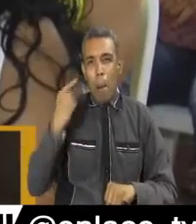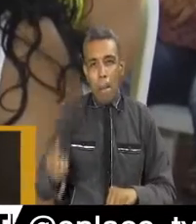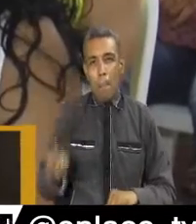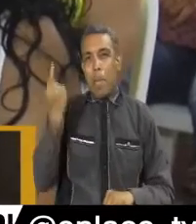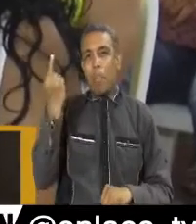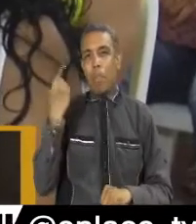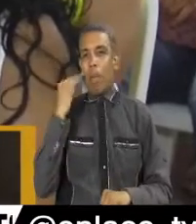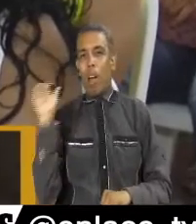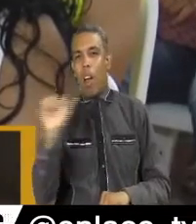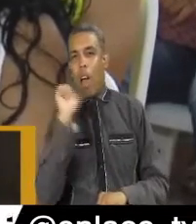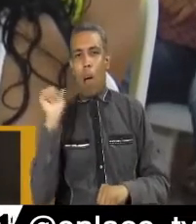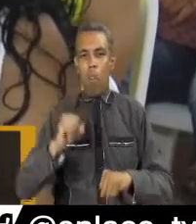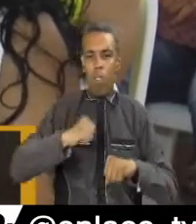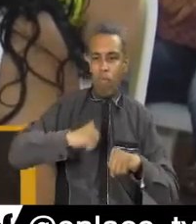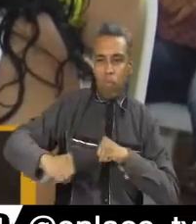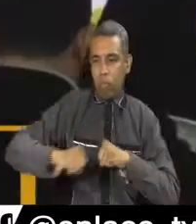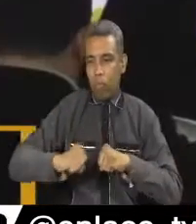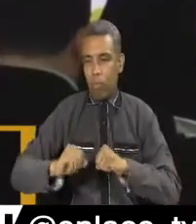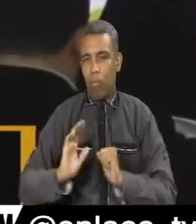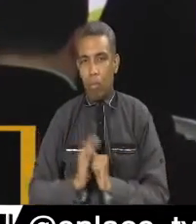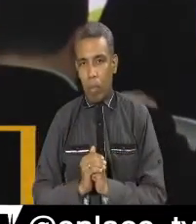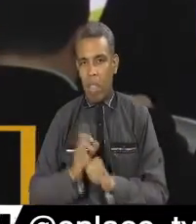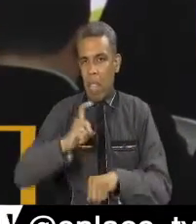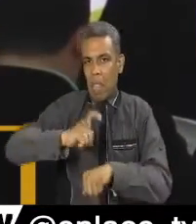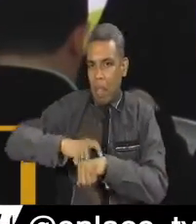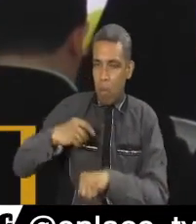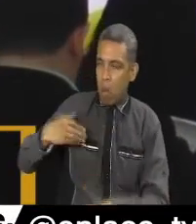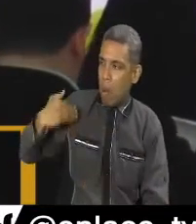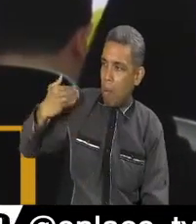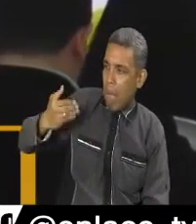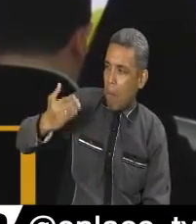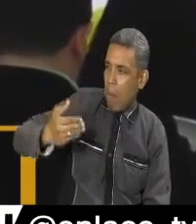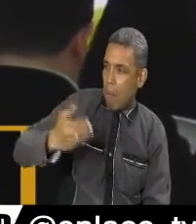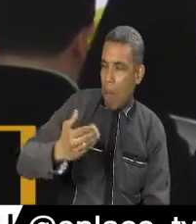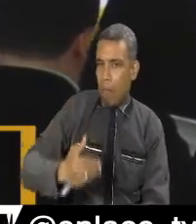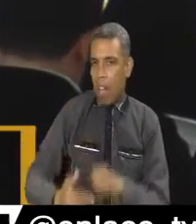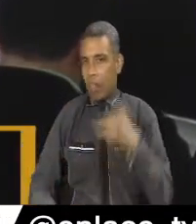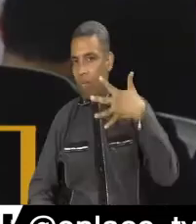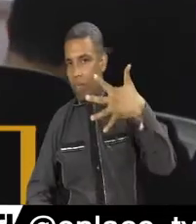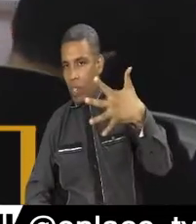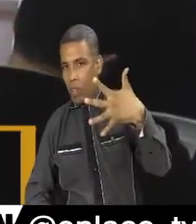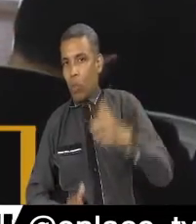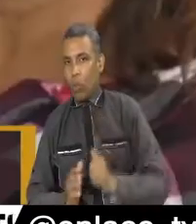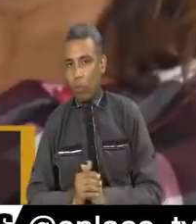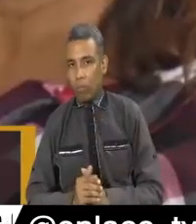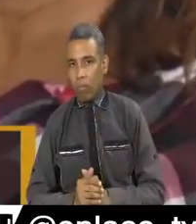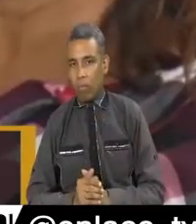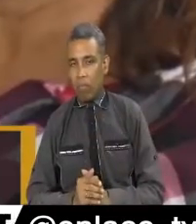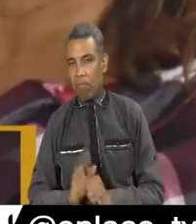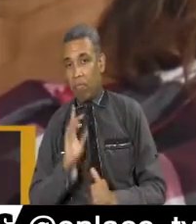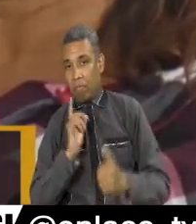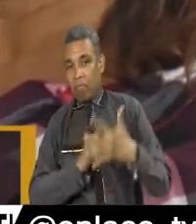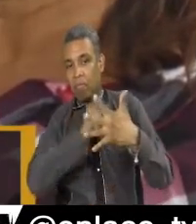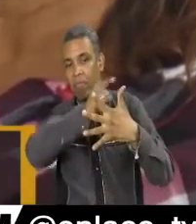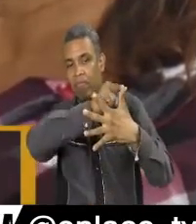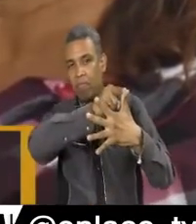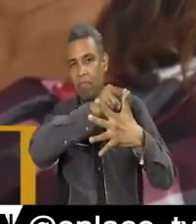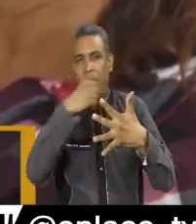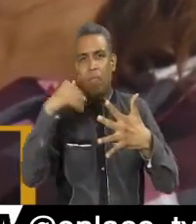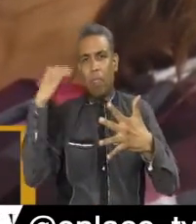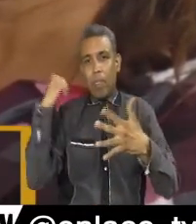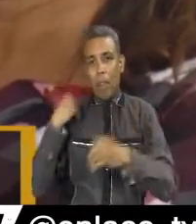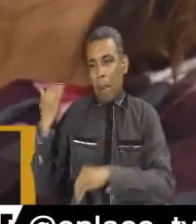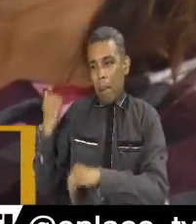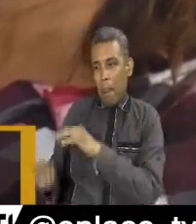ha vivido 5 etapas en sus 45 años de proceso. Tu primera etapa, que fue la etapa de origen,